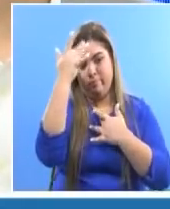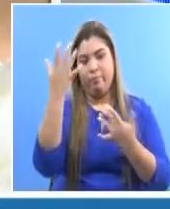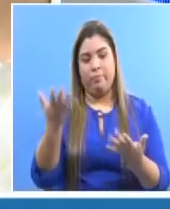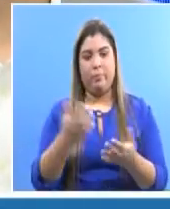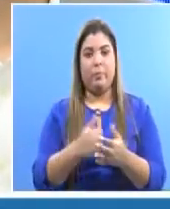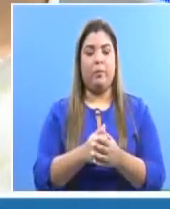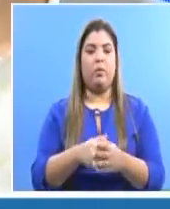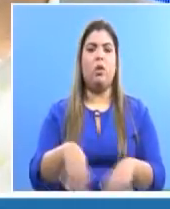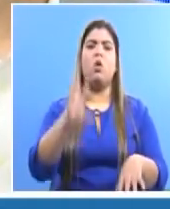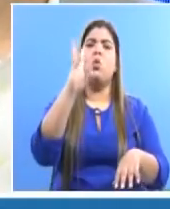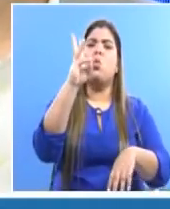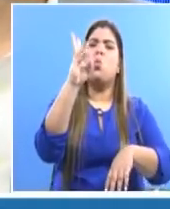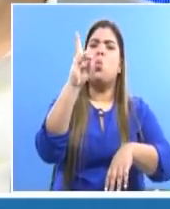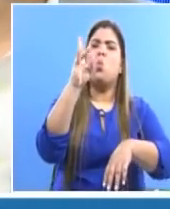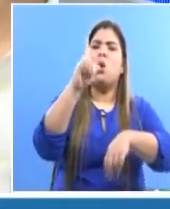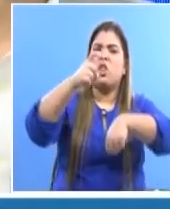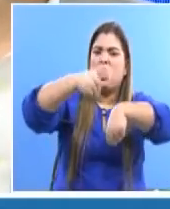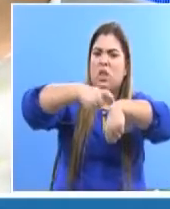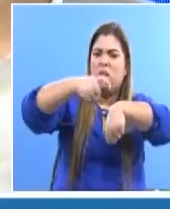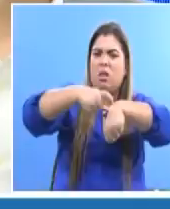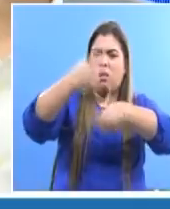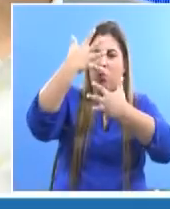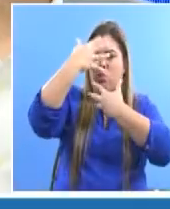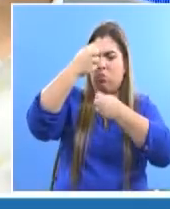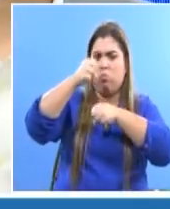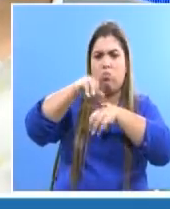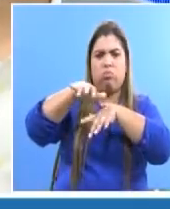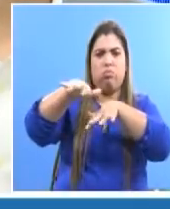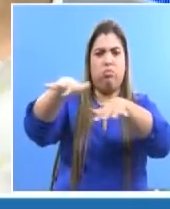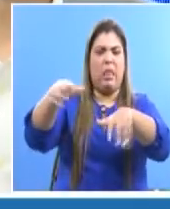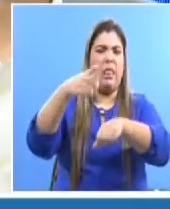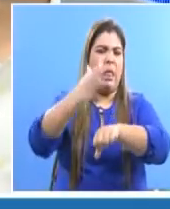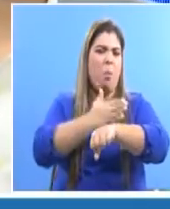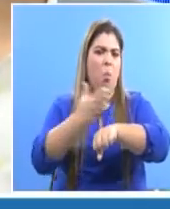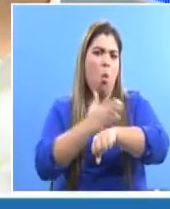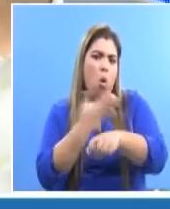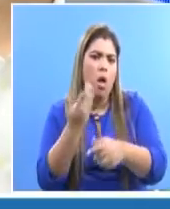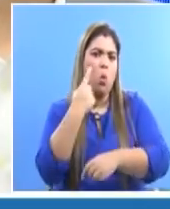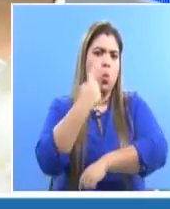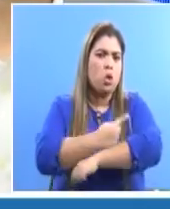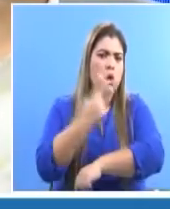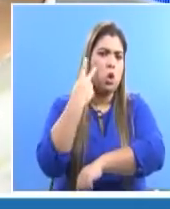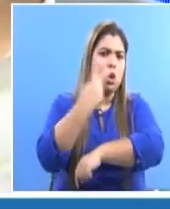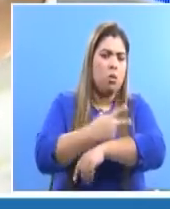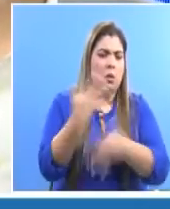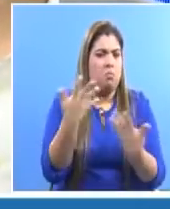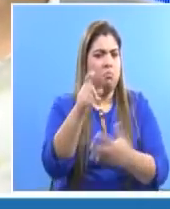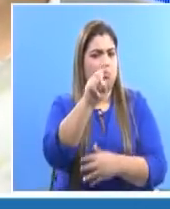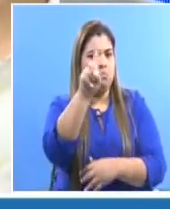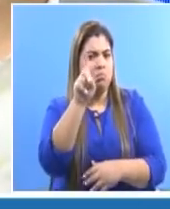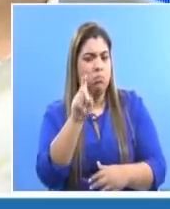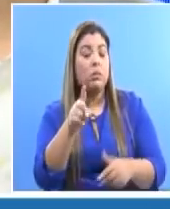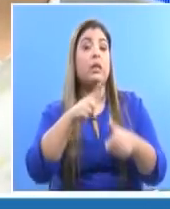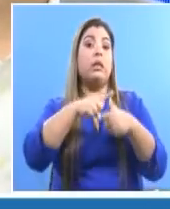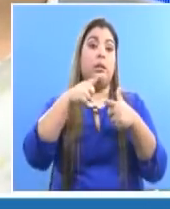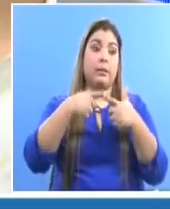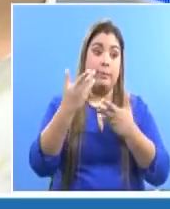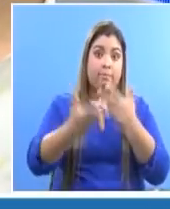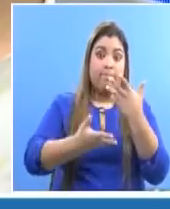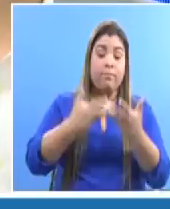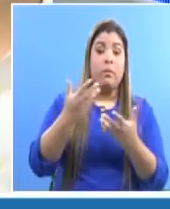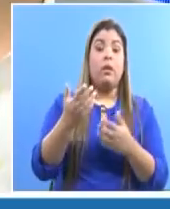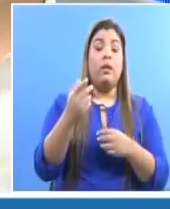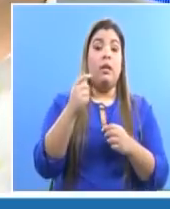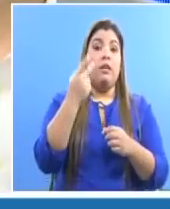de duplicación. Recordar que la meta que hemos mantenido desde el principio ha sido alcanzar un tiempo de